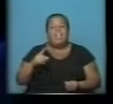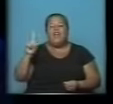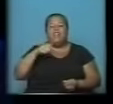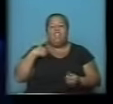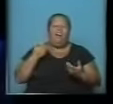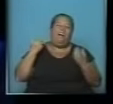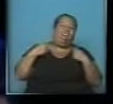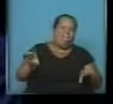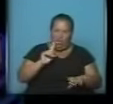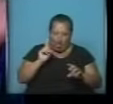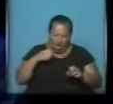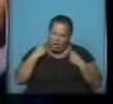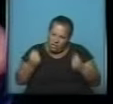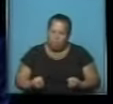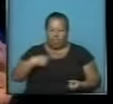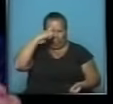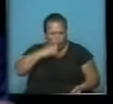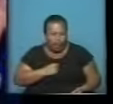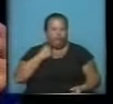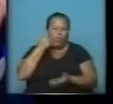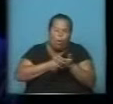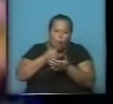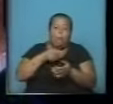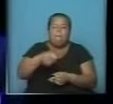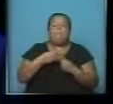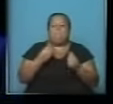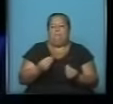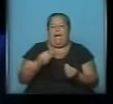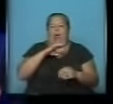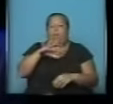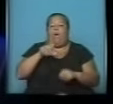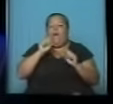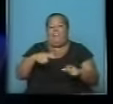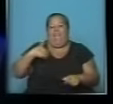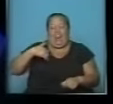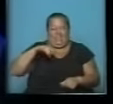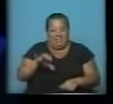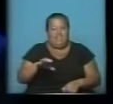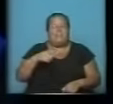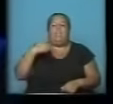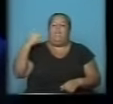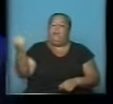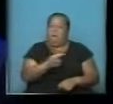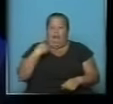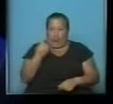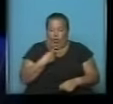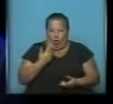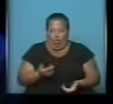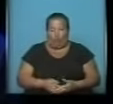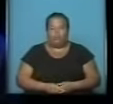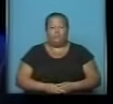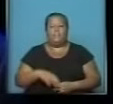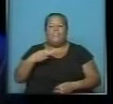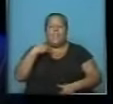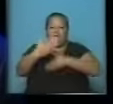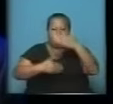nos resignamos y que nos animamos a ir por ese lugar que le corresponde a nuestro país, que nos corresponde a todos nosotros,